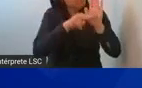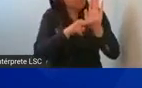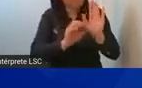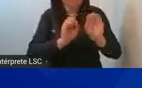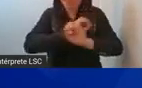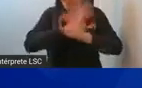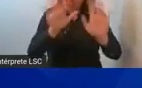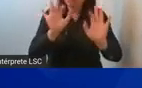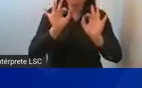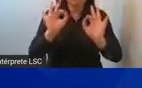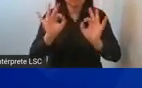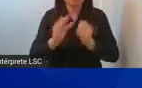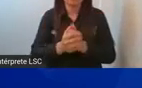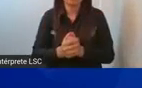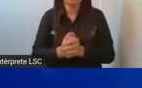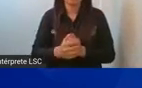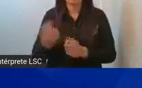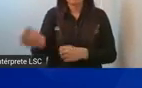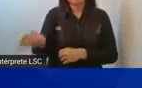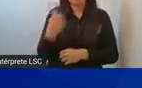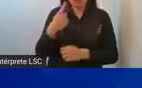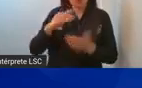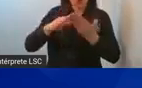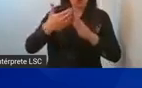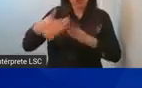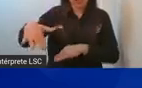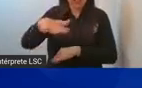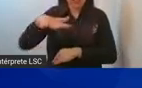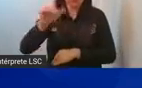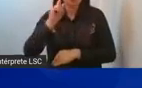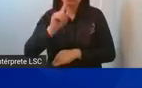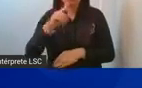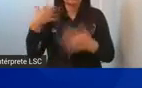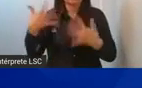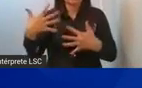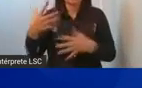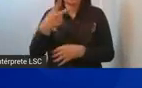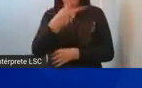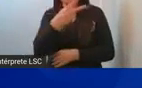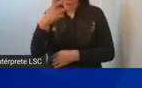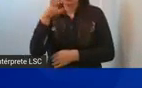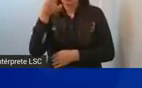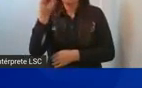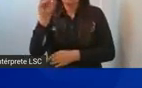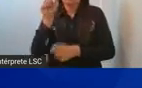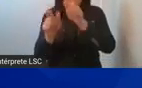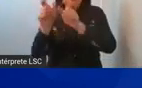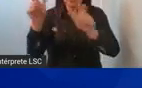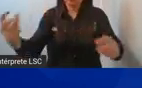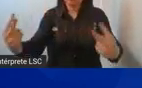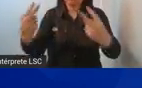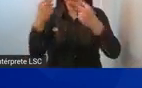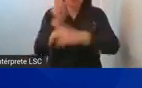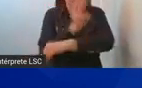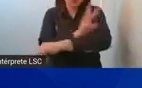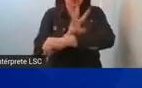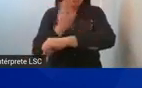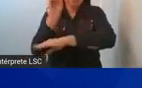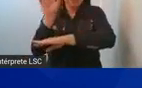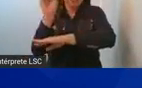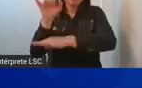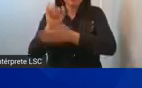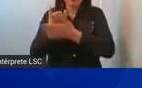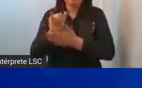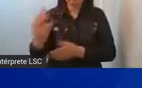Nos están preguntando desde la comunidad sorda, tenemos más de 280 personas conectadas al webinar, y nos